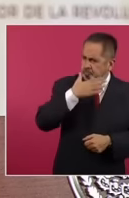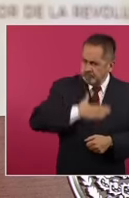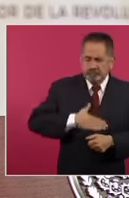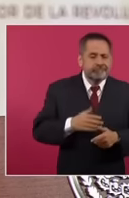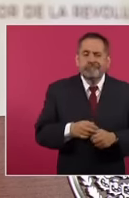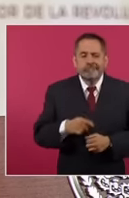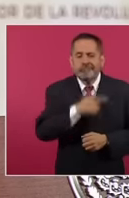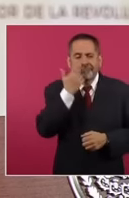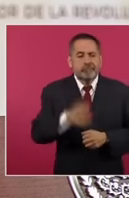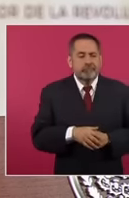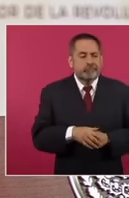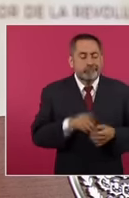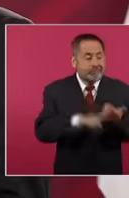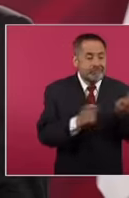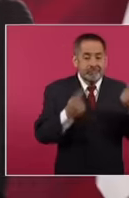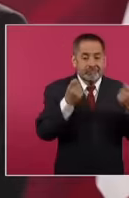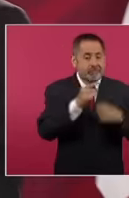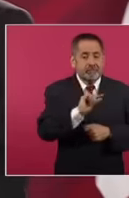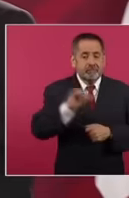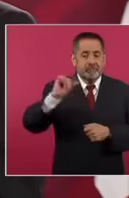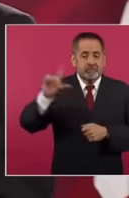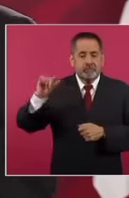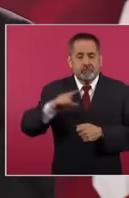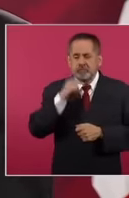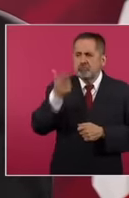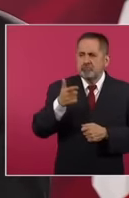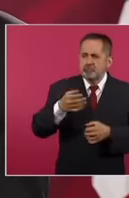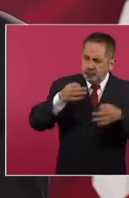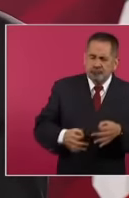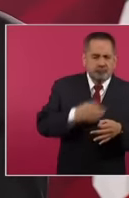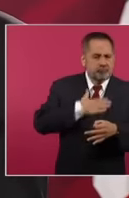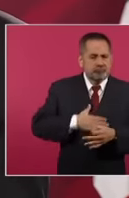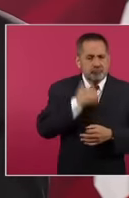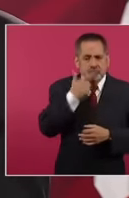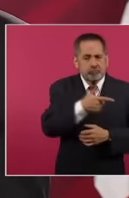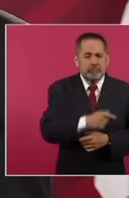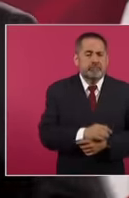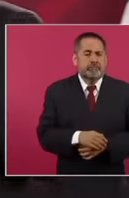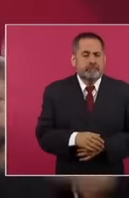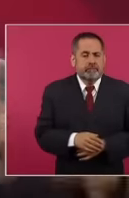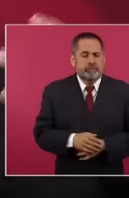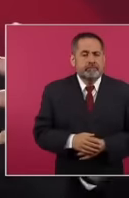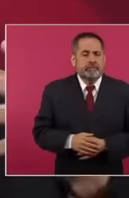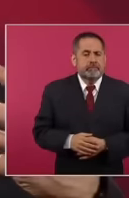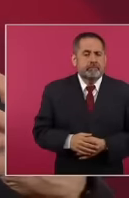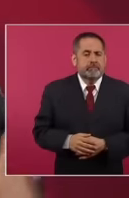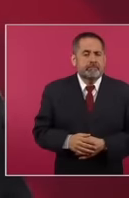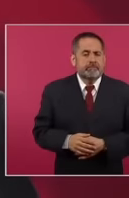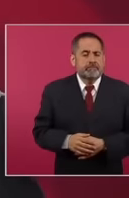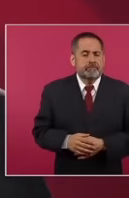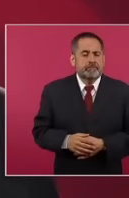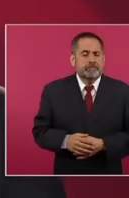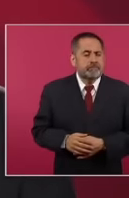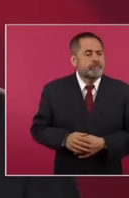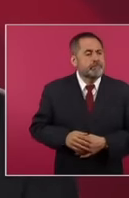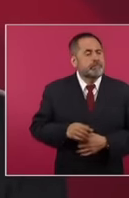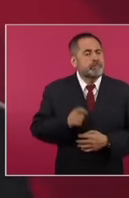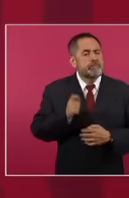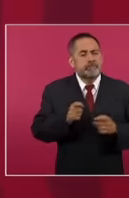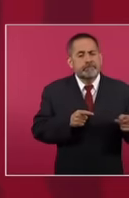algunos funcionarios de hacer justicia se deberían de éste